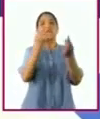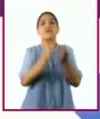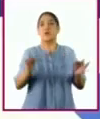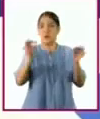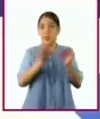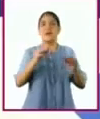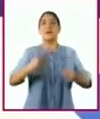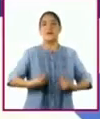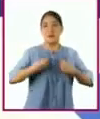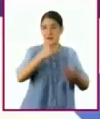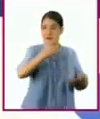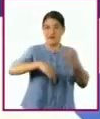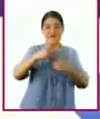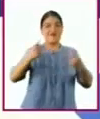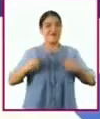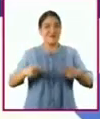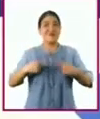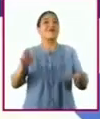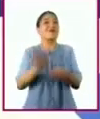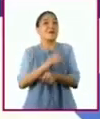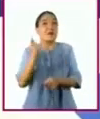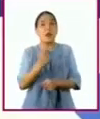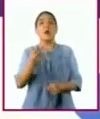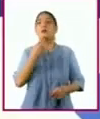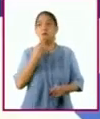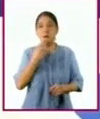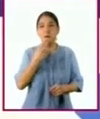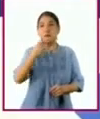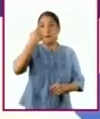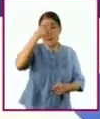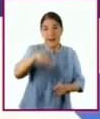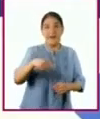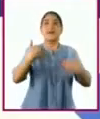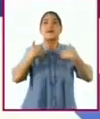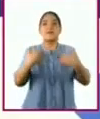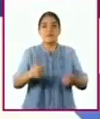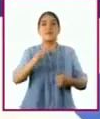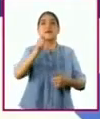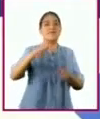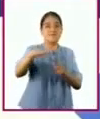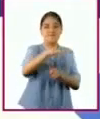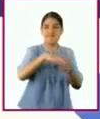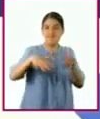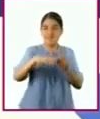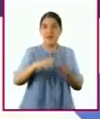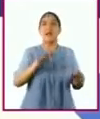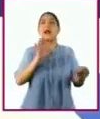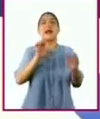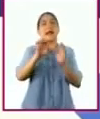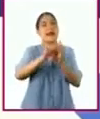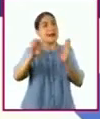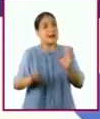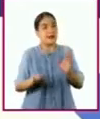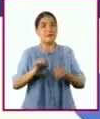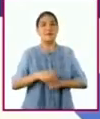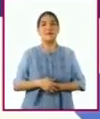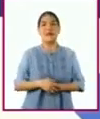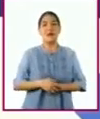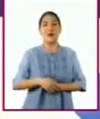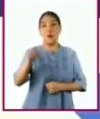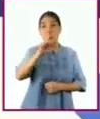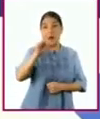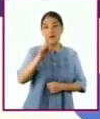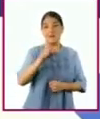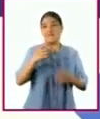vida de todas las personas, porque nos sirven para entender la realidad que nos rodea. Por ejemplo, al hacer